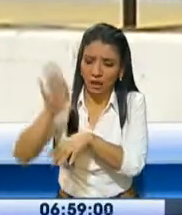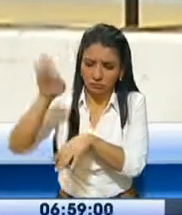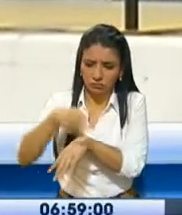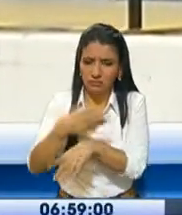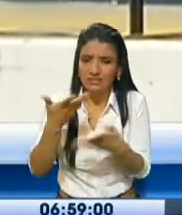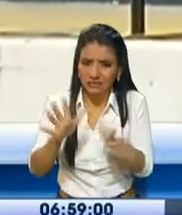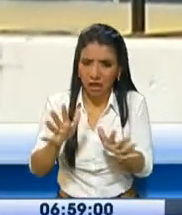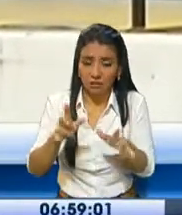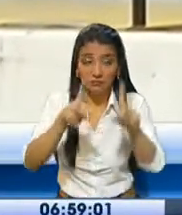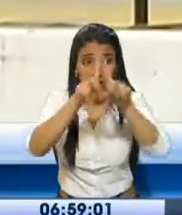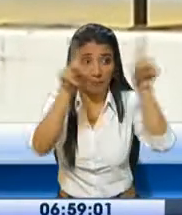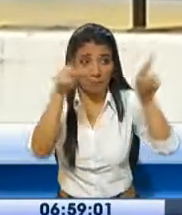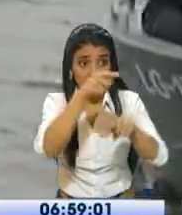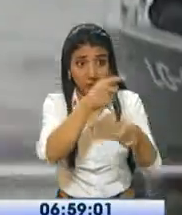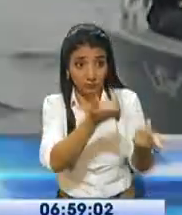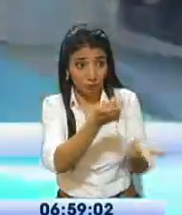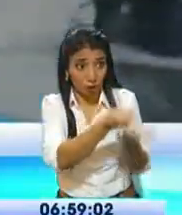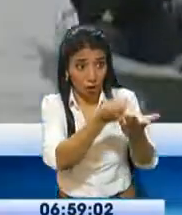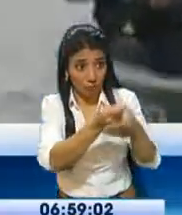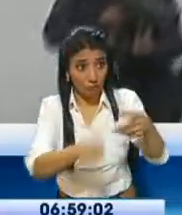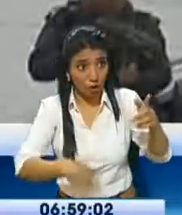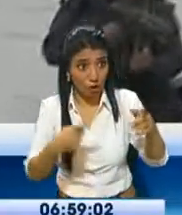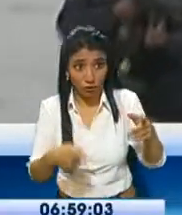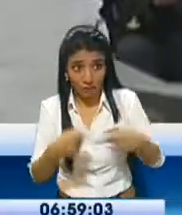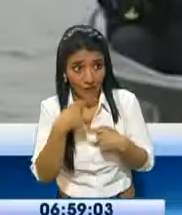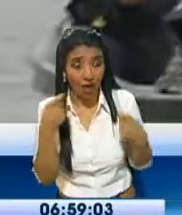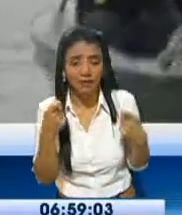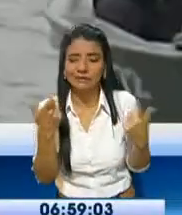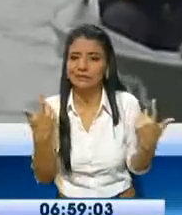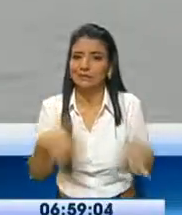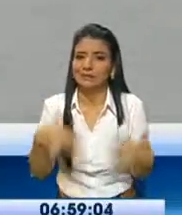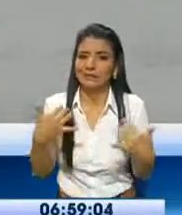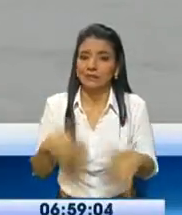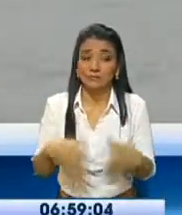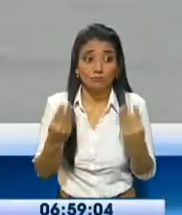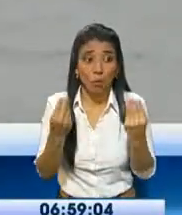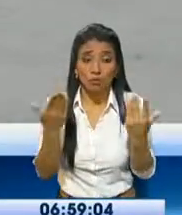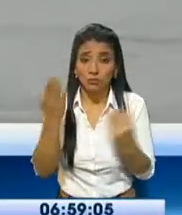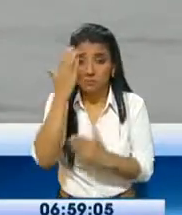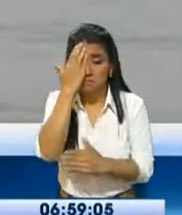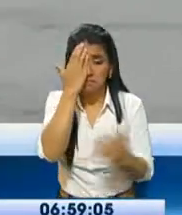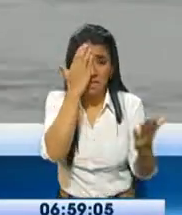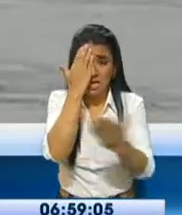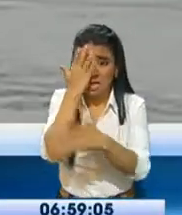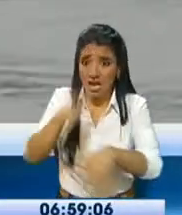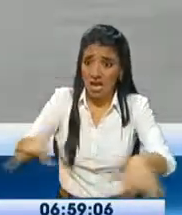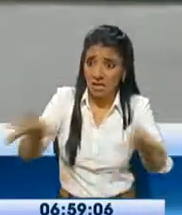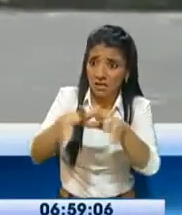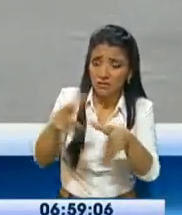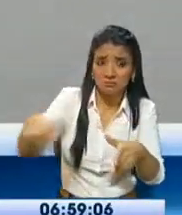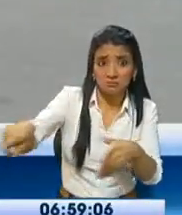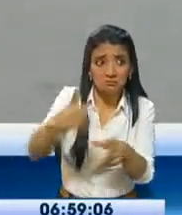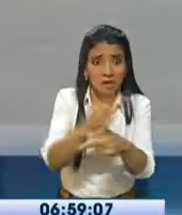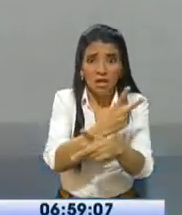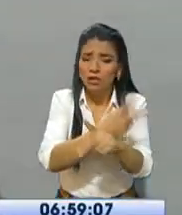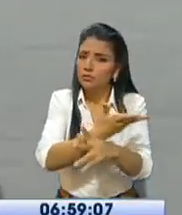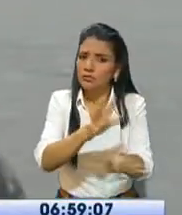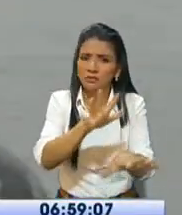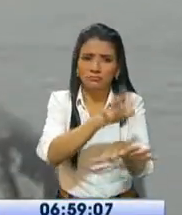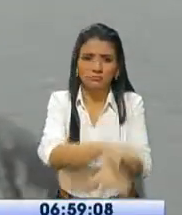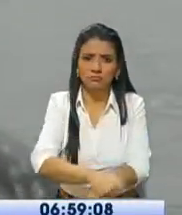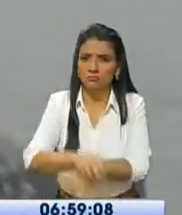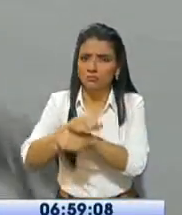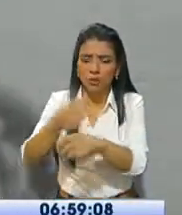la empresa proveedora y que evacuar área con dos piratas a minas en la tranquilidad de los pescadores en